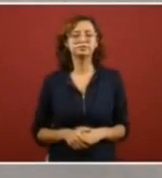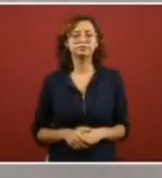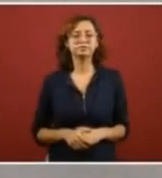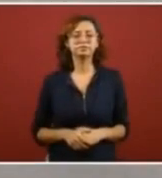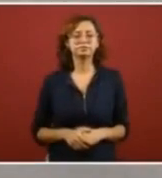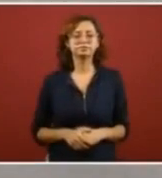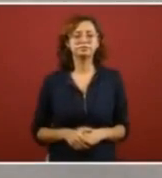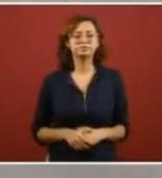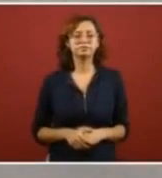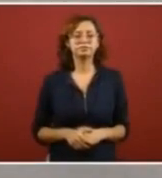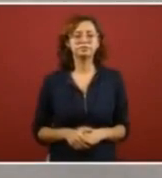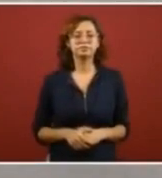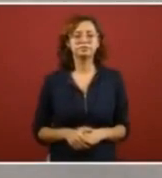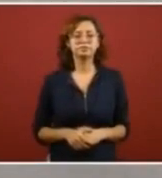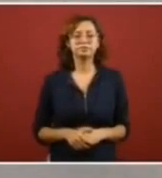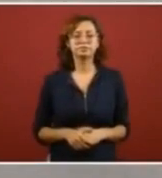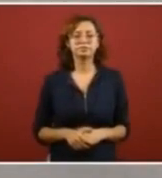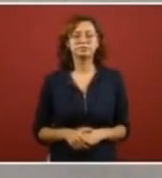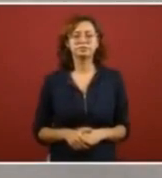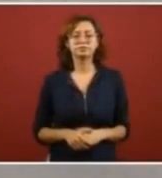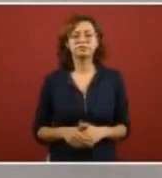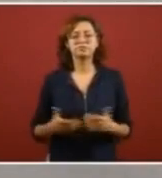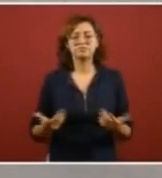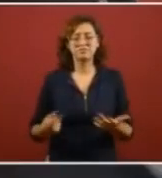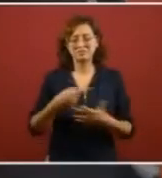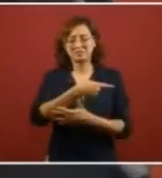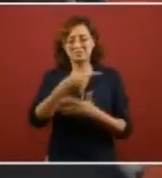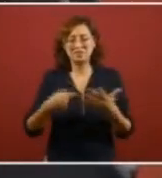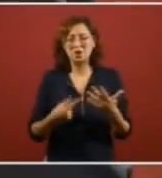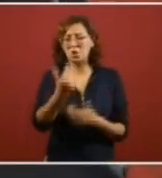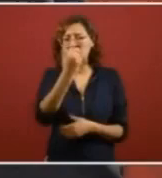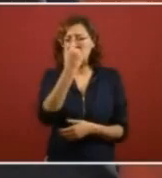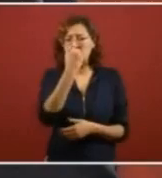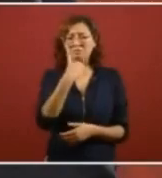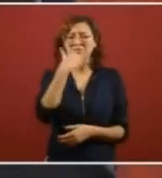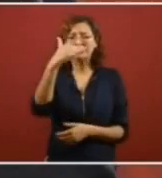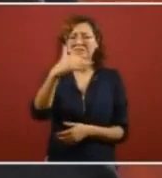evitar el consumo de productos chatarra